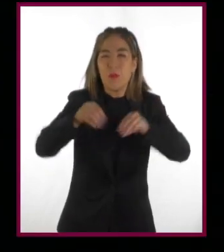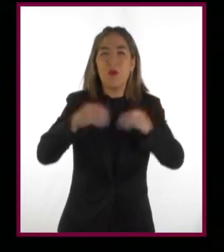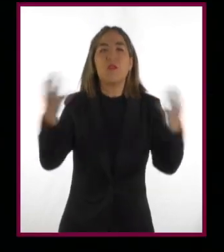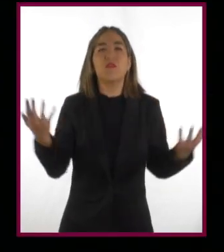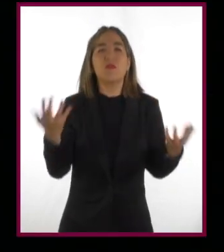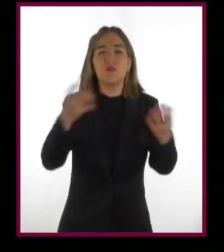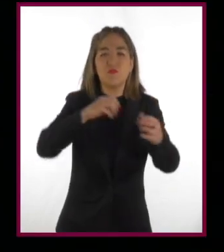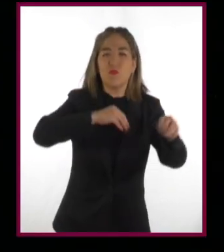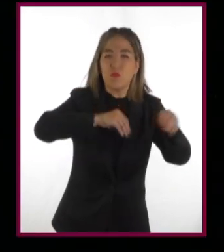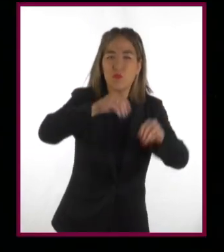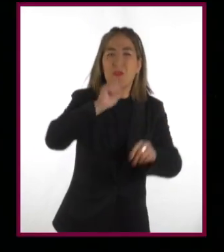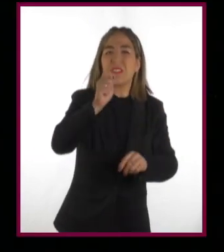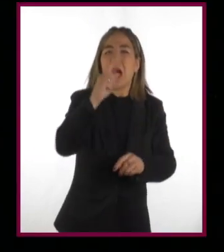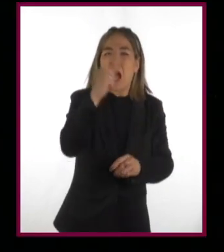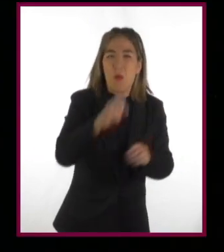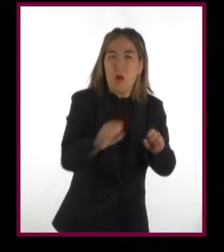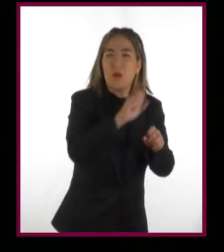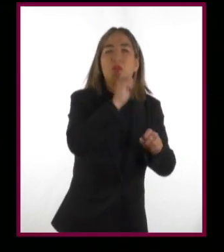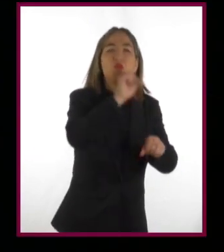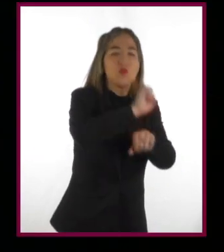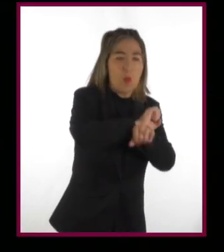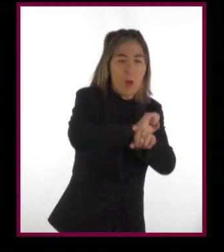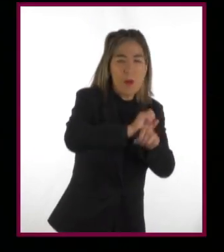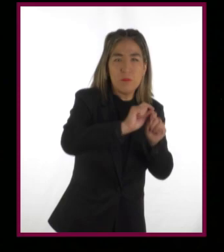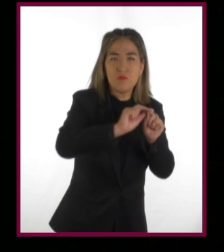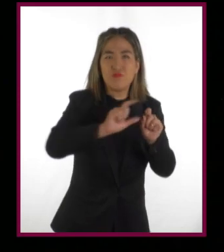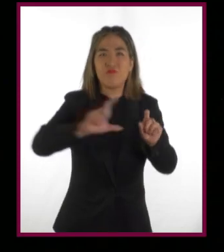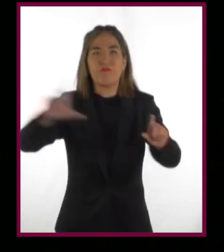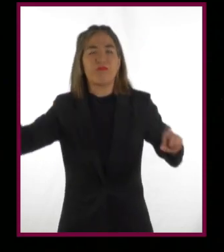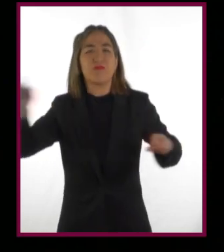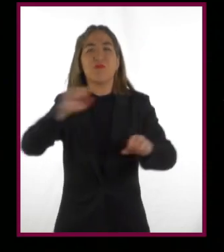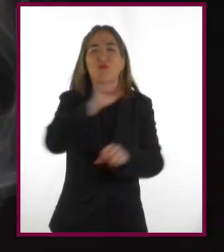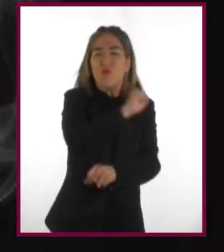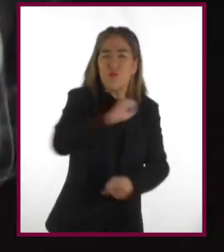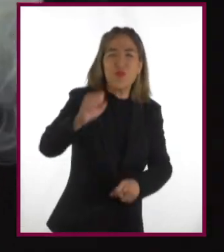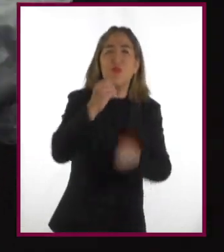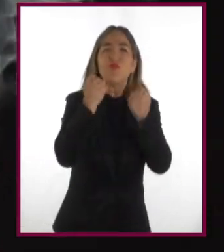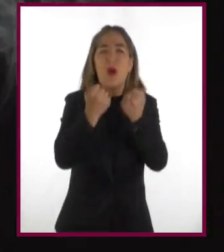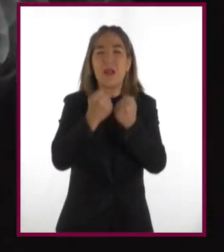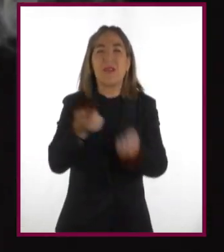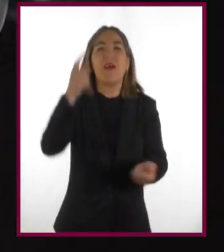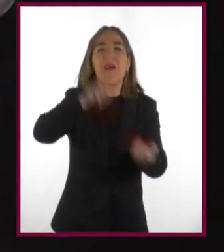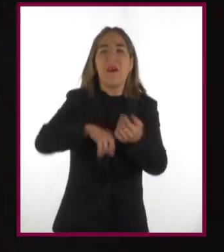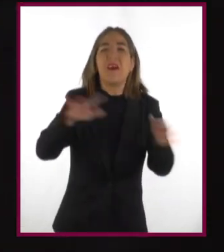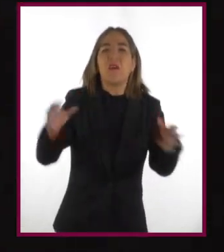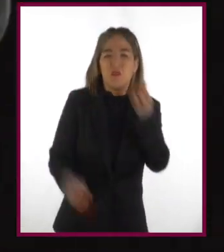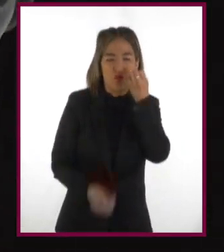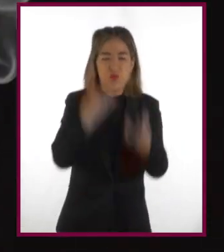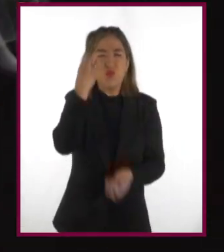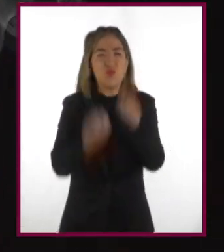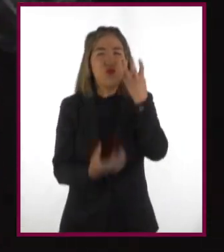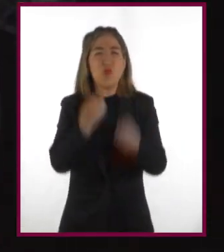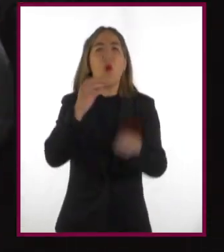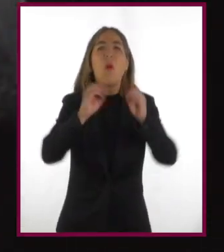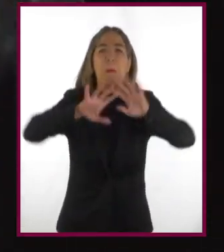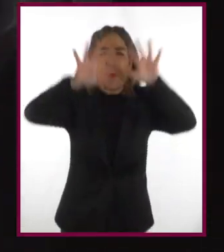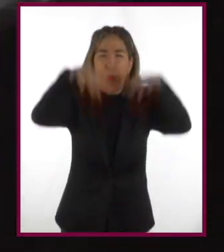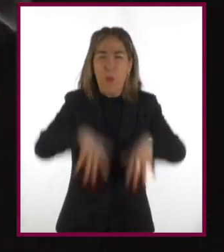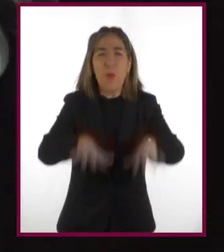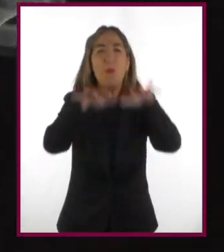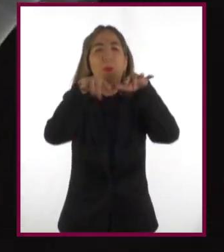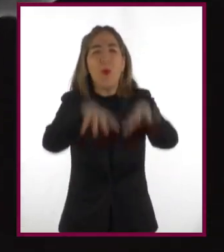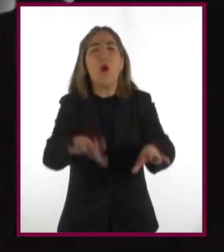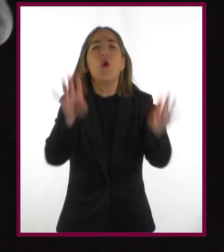fluidos. La dificultad de predecir las turbulencias radica en su irregularidad, antes que nada,